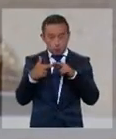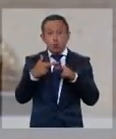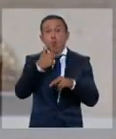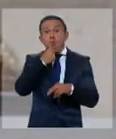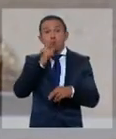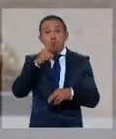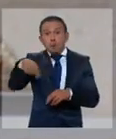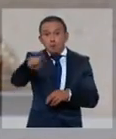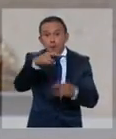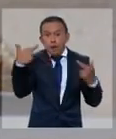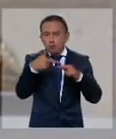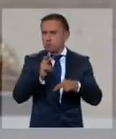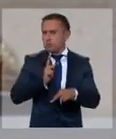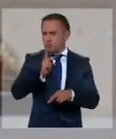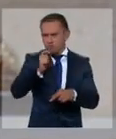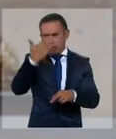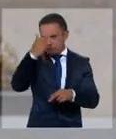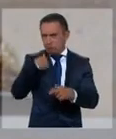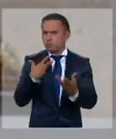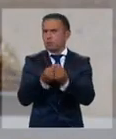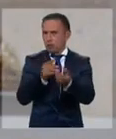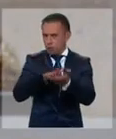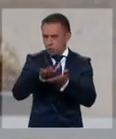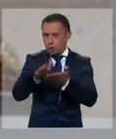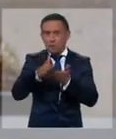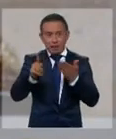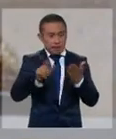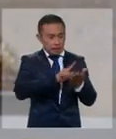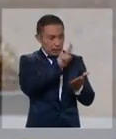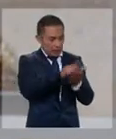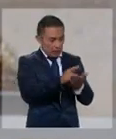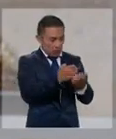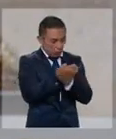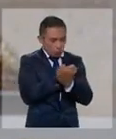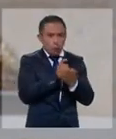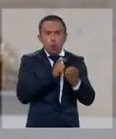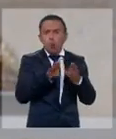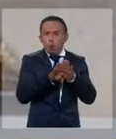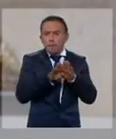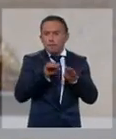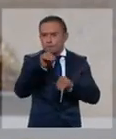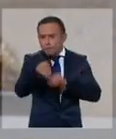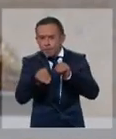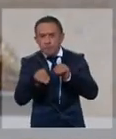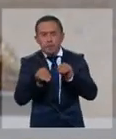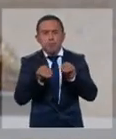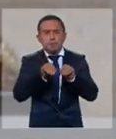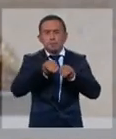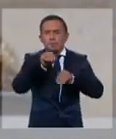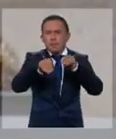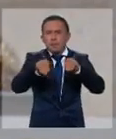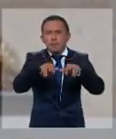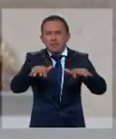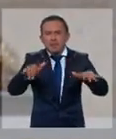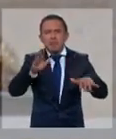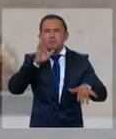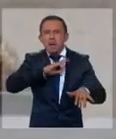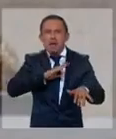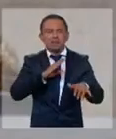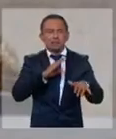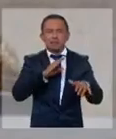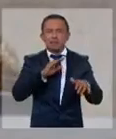estoy de acuerdo con la forma en la que se ha implementado la reforma. No estoy de acuerdo en que se haya entendido como una reforma para